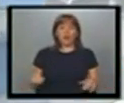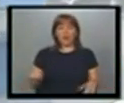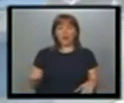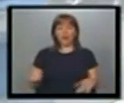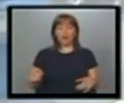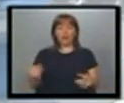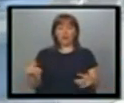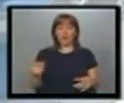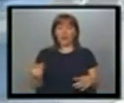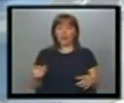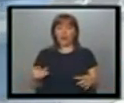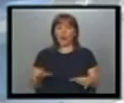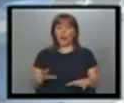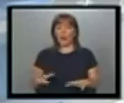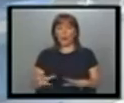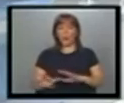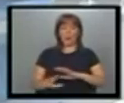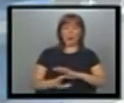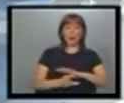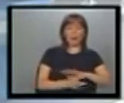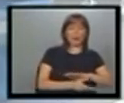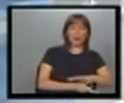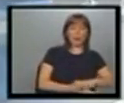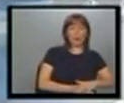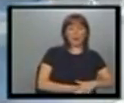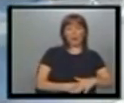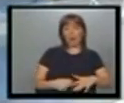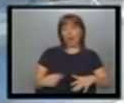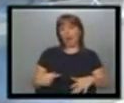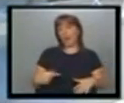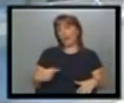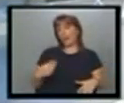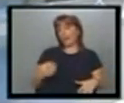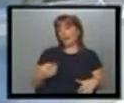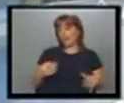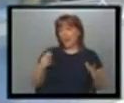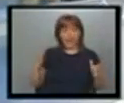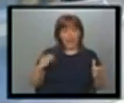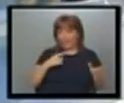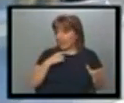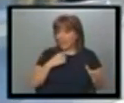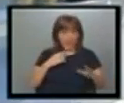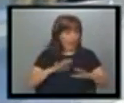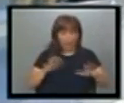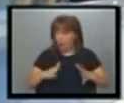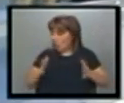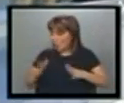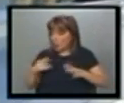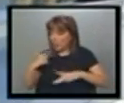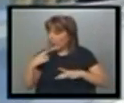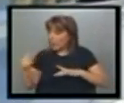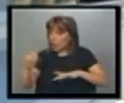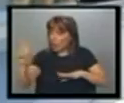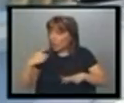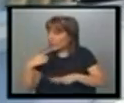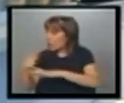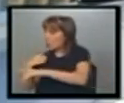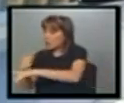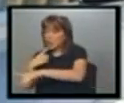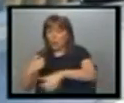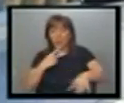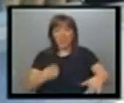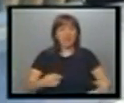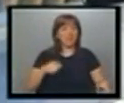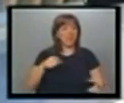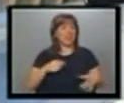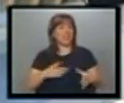todo esto por izquierda, me imagino, estarás obsesionado por tapar todo, borrar todo y que no se note. Pero en algunos casos no